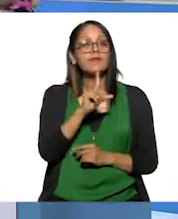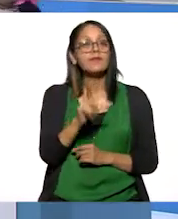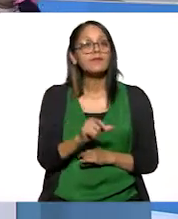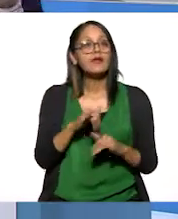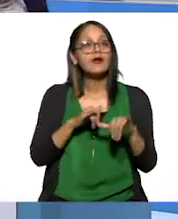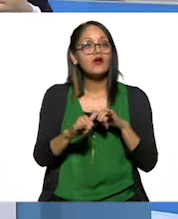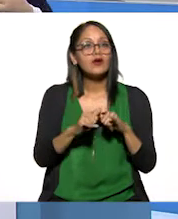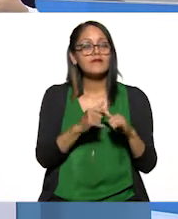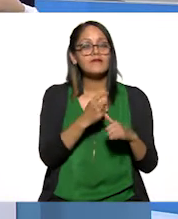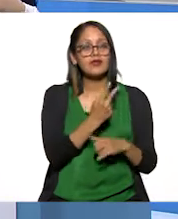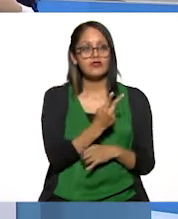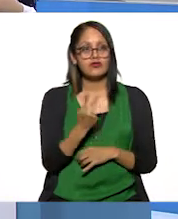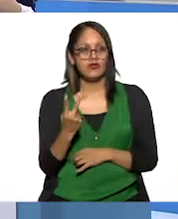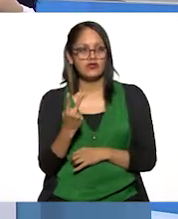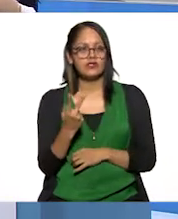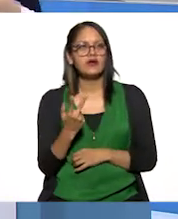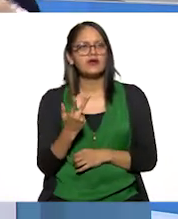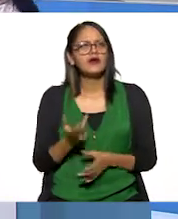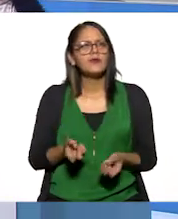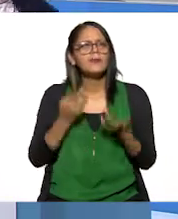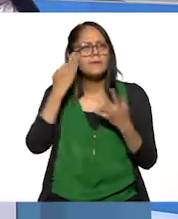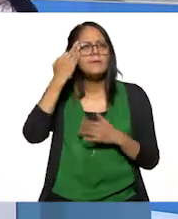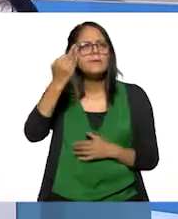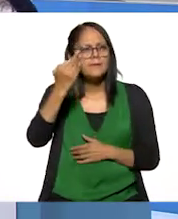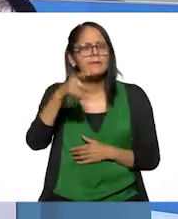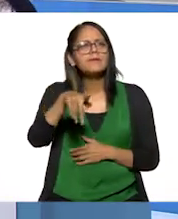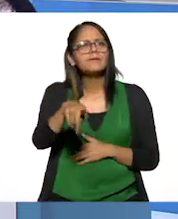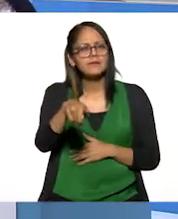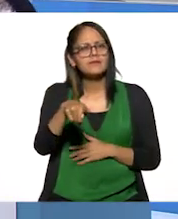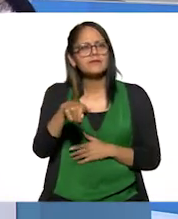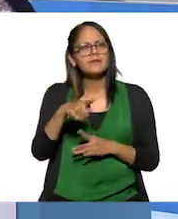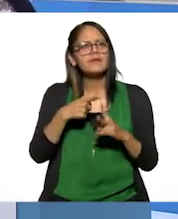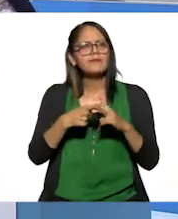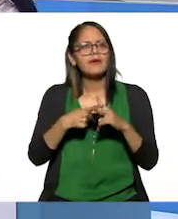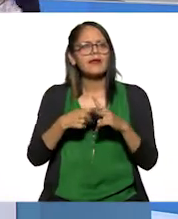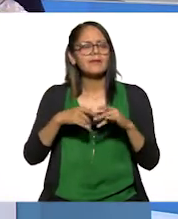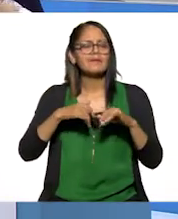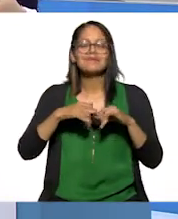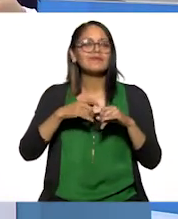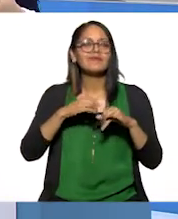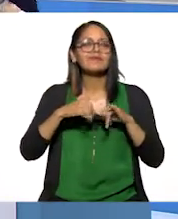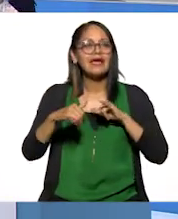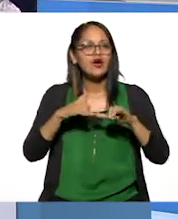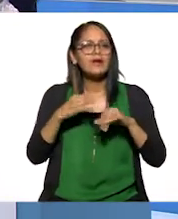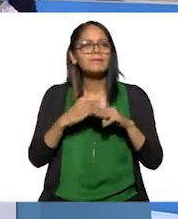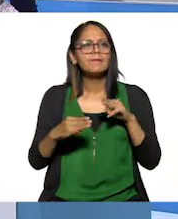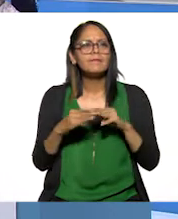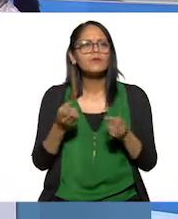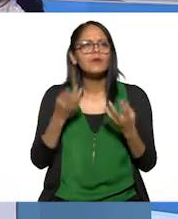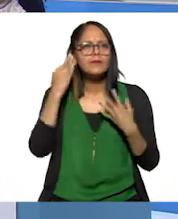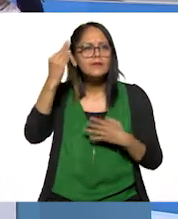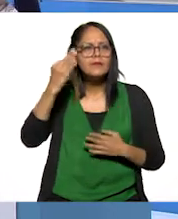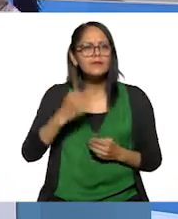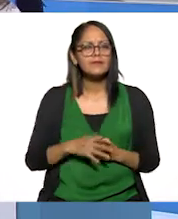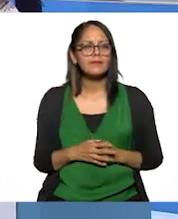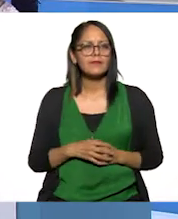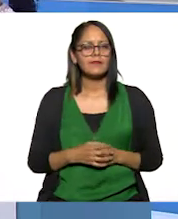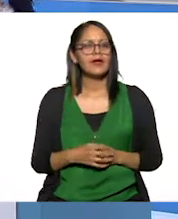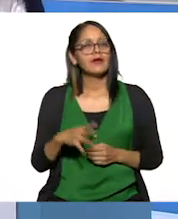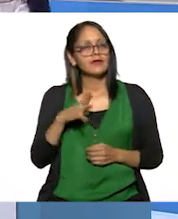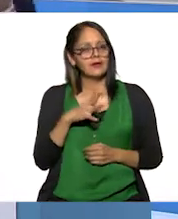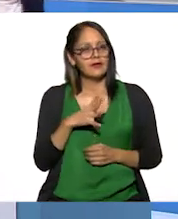de geografía, ¿cuánto tiempo tendríamos, Alejandro, de geografía a la semana? Entonces